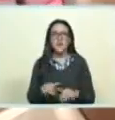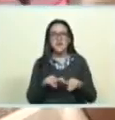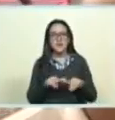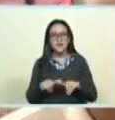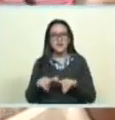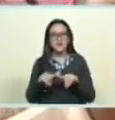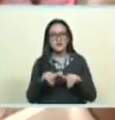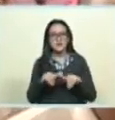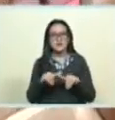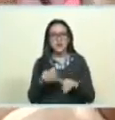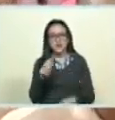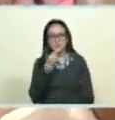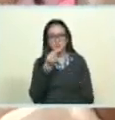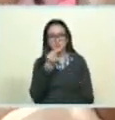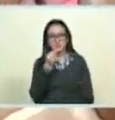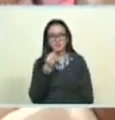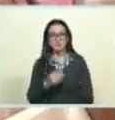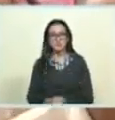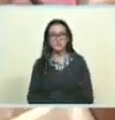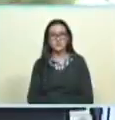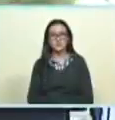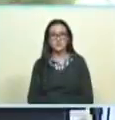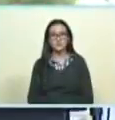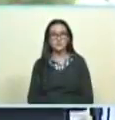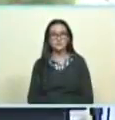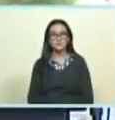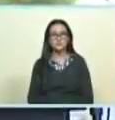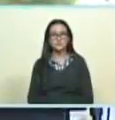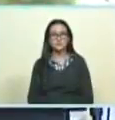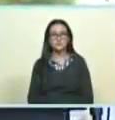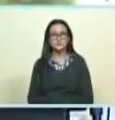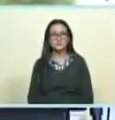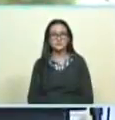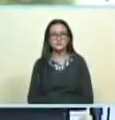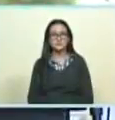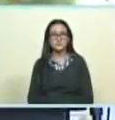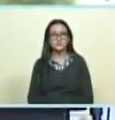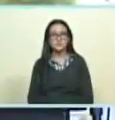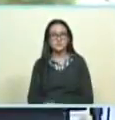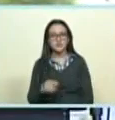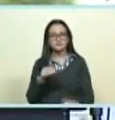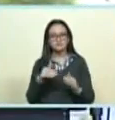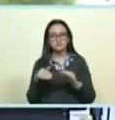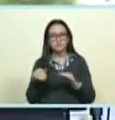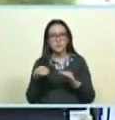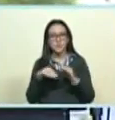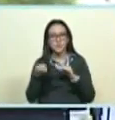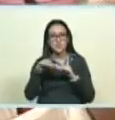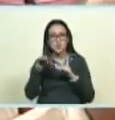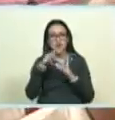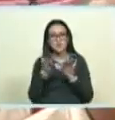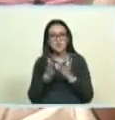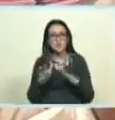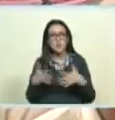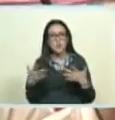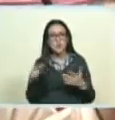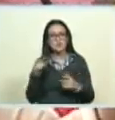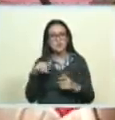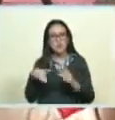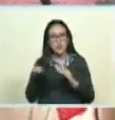Ingeniería en agroalimentación. Ingeniería en agroalimentación. ¿En qué nivel de los estudios vas? Voy